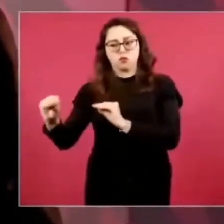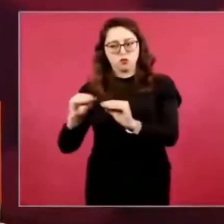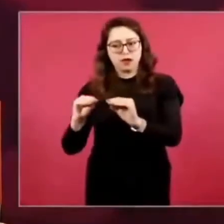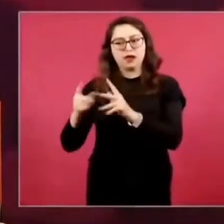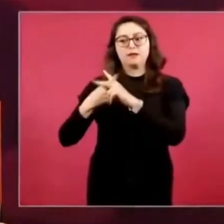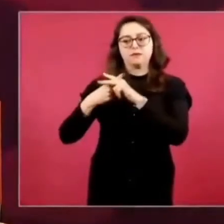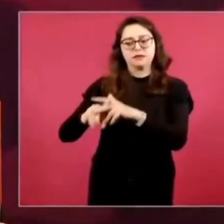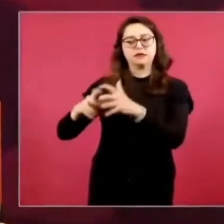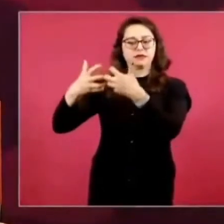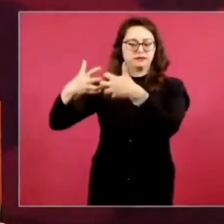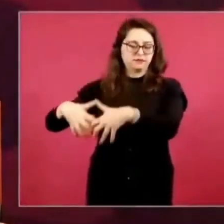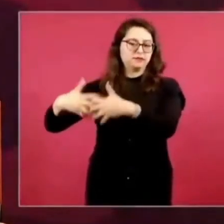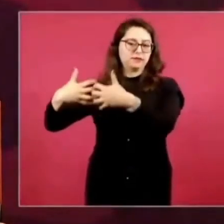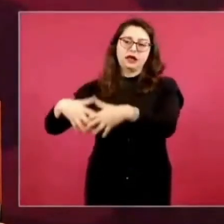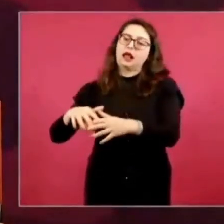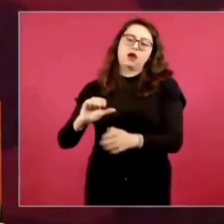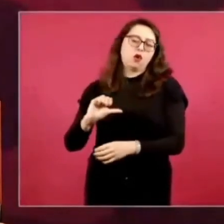operar.